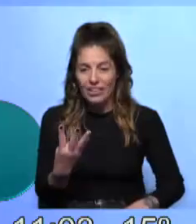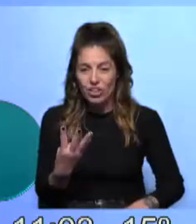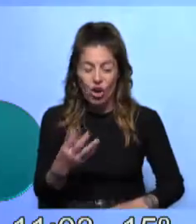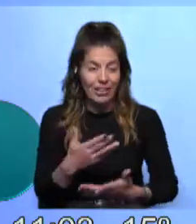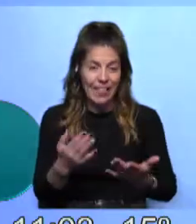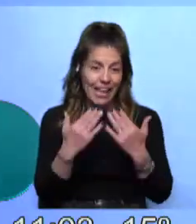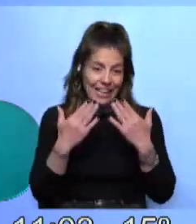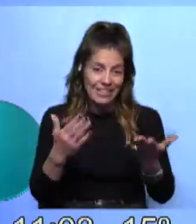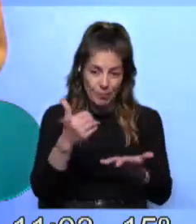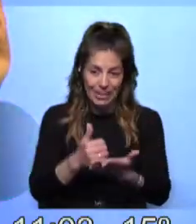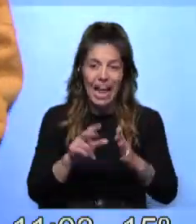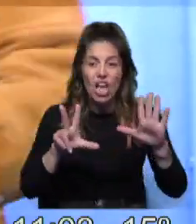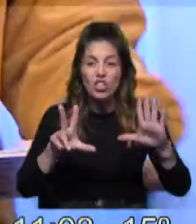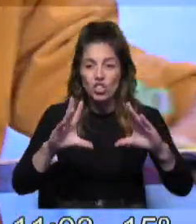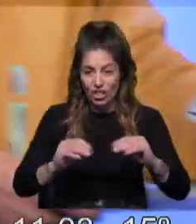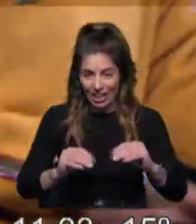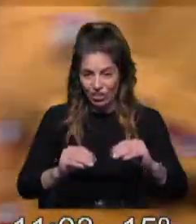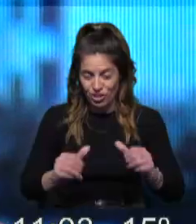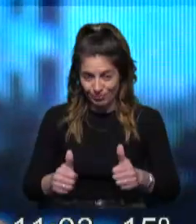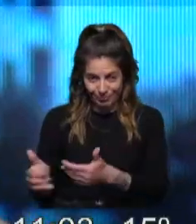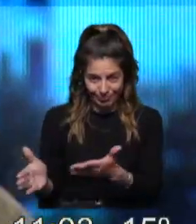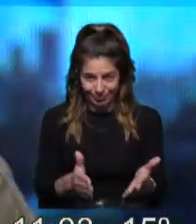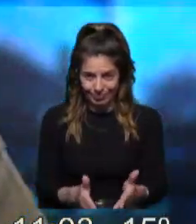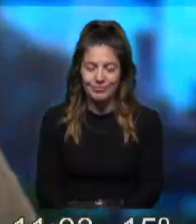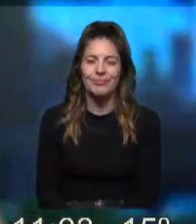nada, gracias por estar ahí. 20 horas. Adelante.